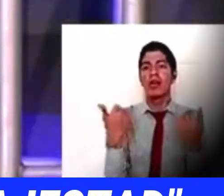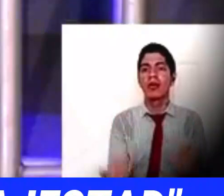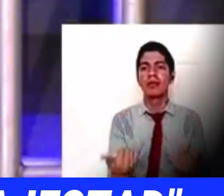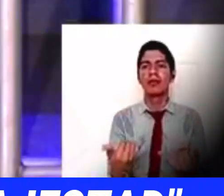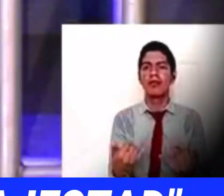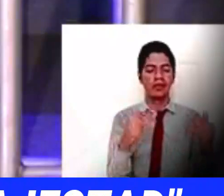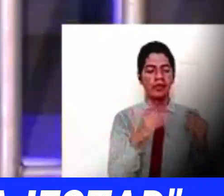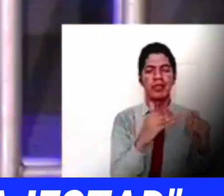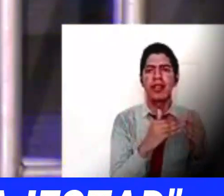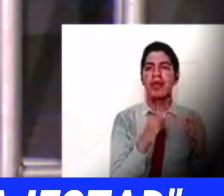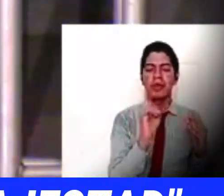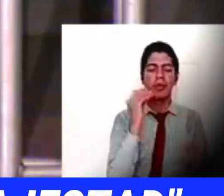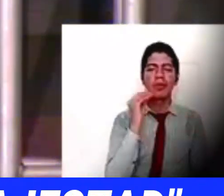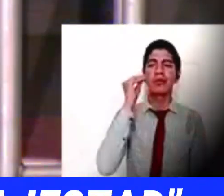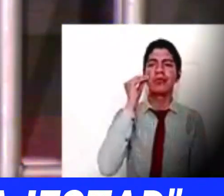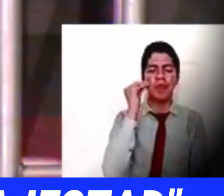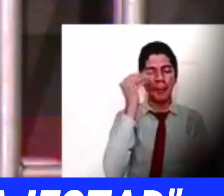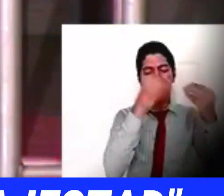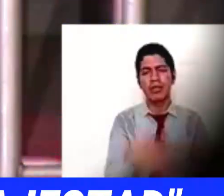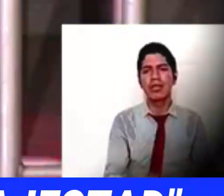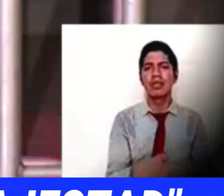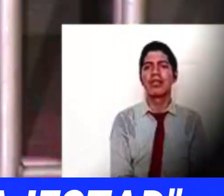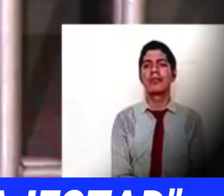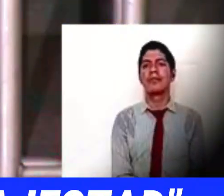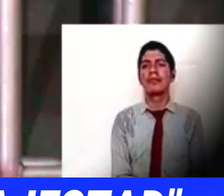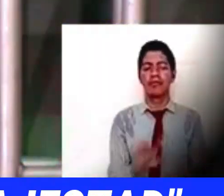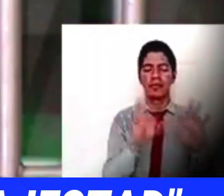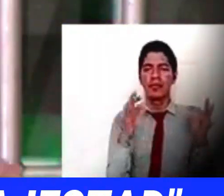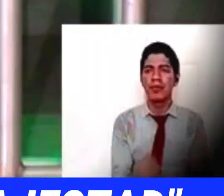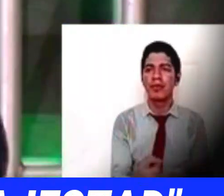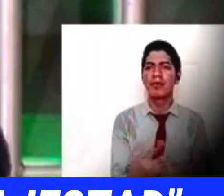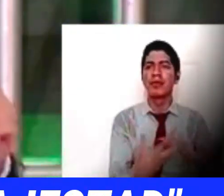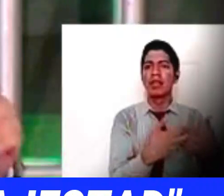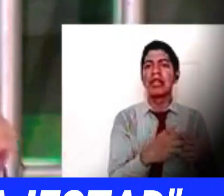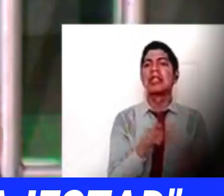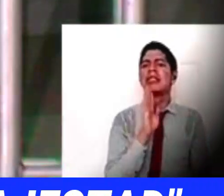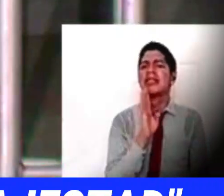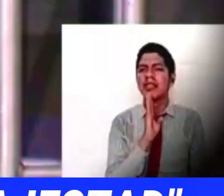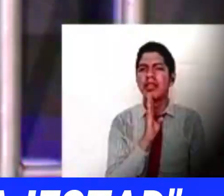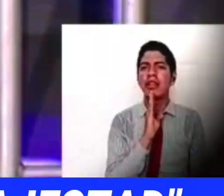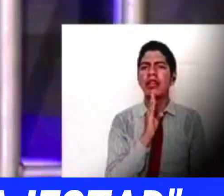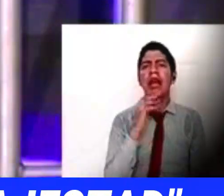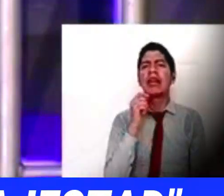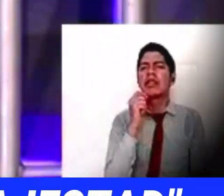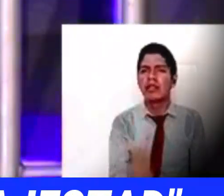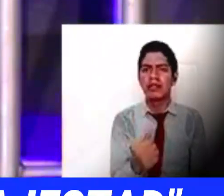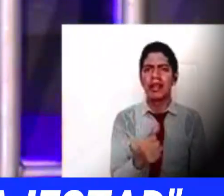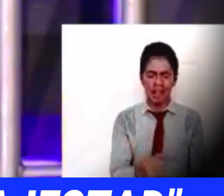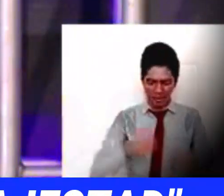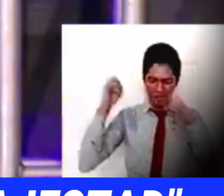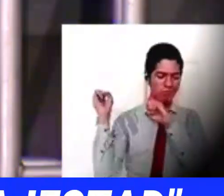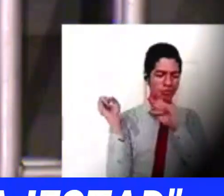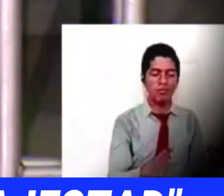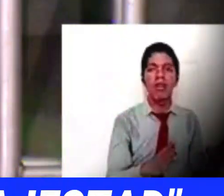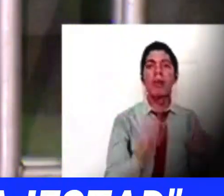emocional, laboral, familiar, espiritual? ¿Cuántos están a punto de entregarlo todo? Pero esta tarde hay una palabra de parte de Dios